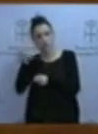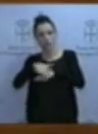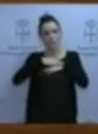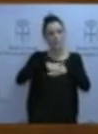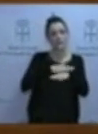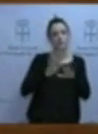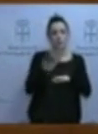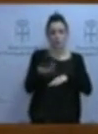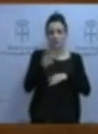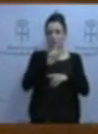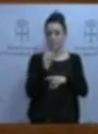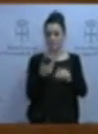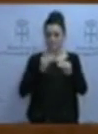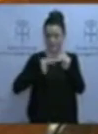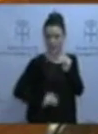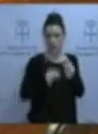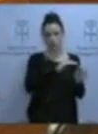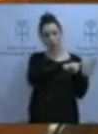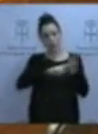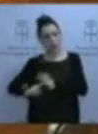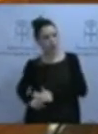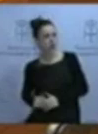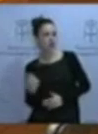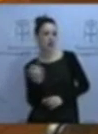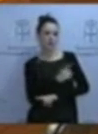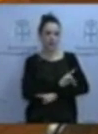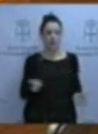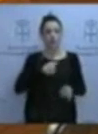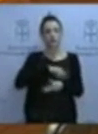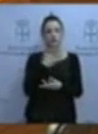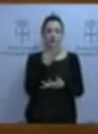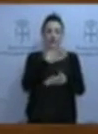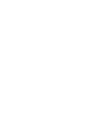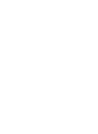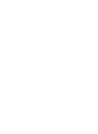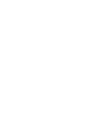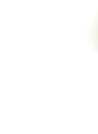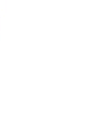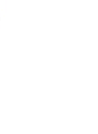impacto. Esperemos que todo esto se contemple a la hora de desarrollarlo. Muchas gracias.